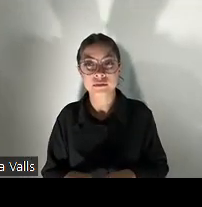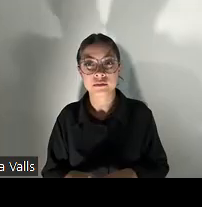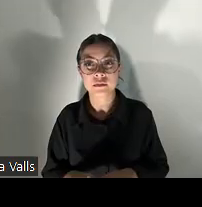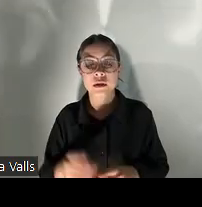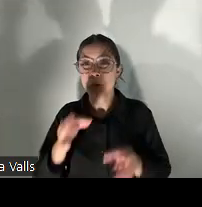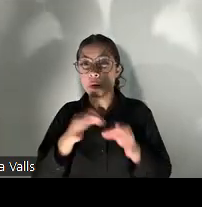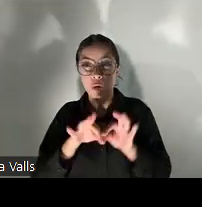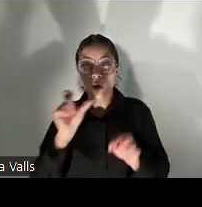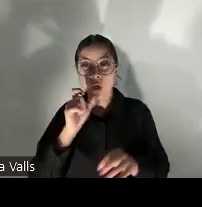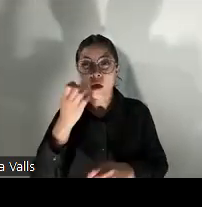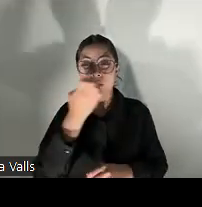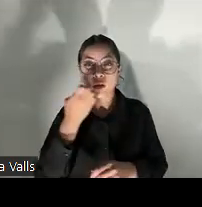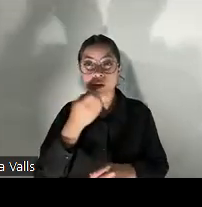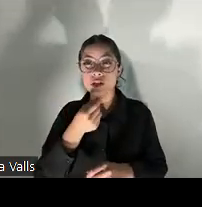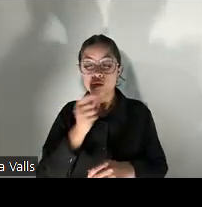un niño muy chiquito,